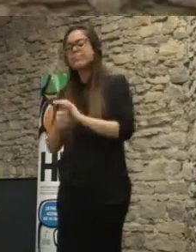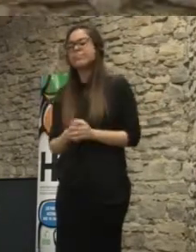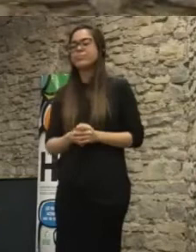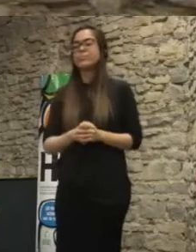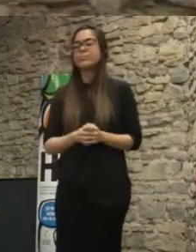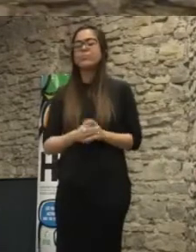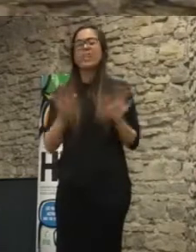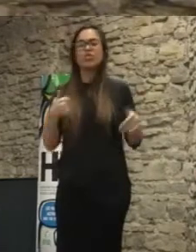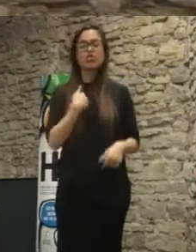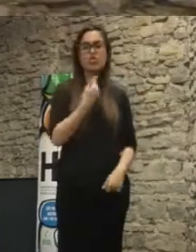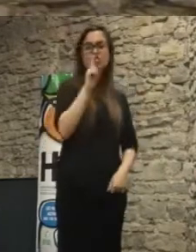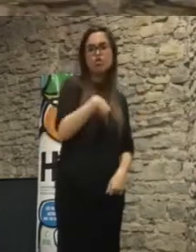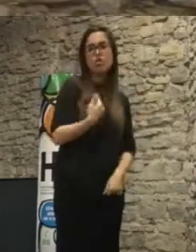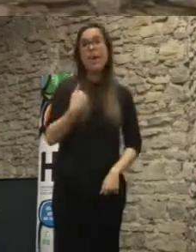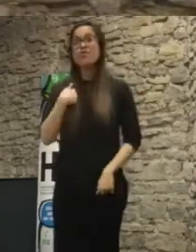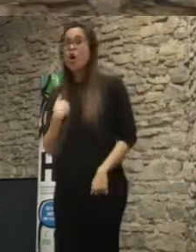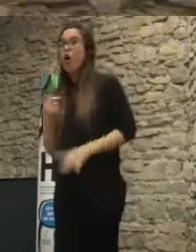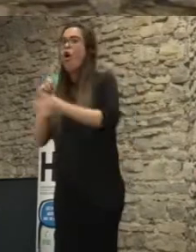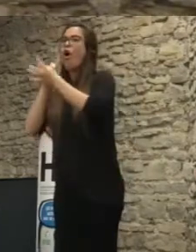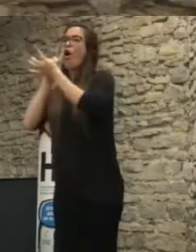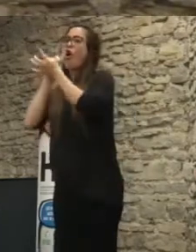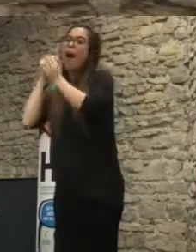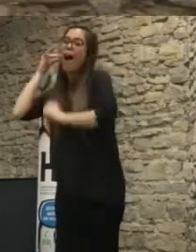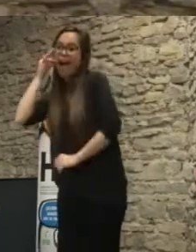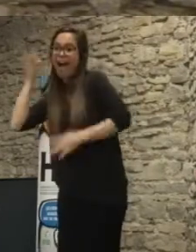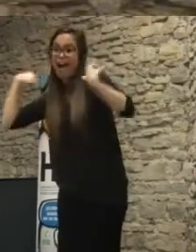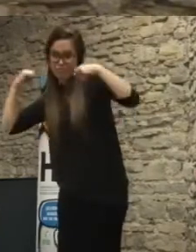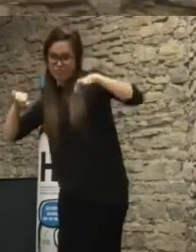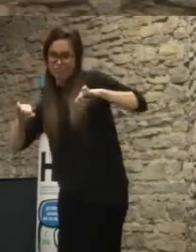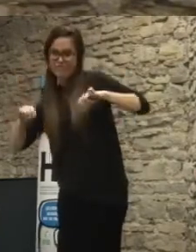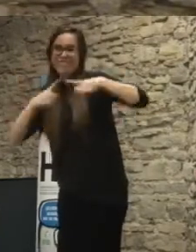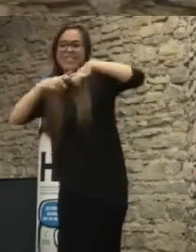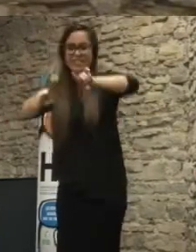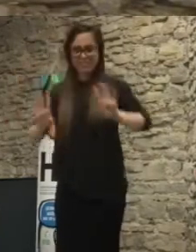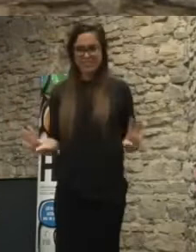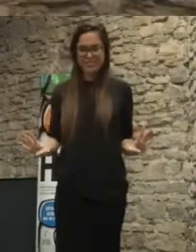Este pasar del yo soy al yo hago, del nosotros somos al nosotros hacemos,